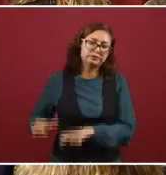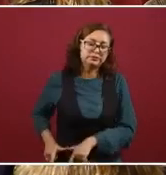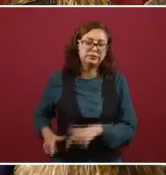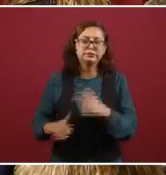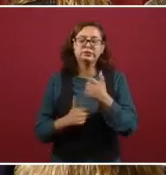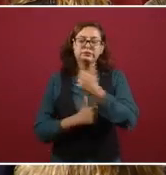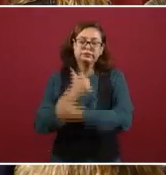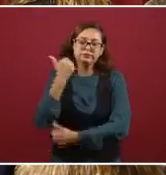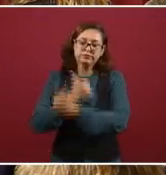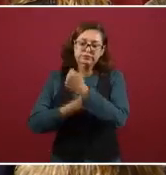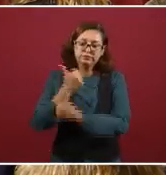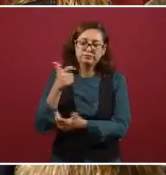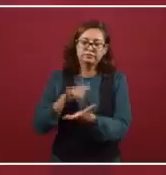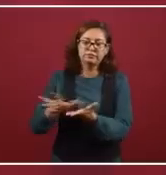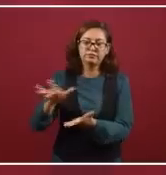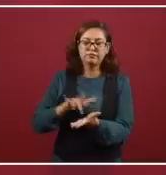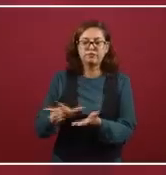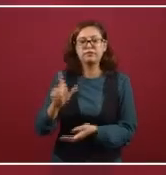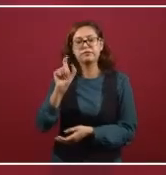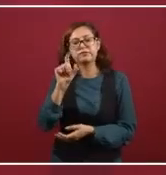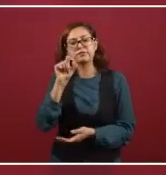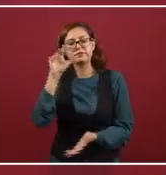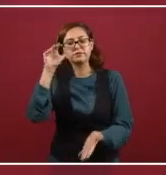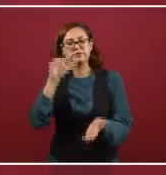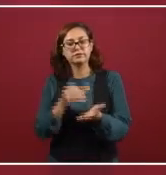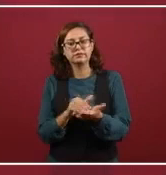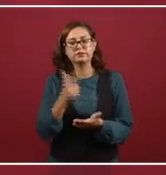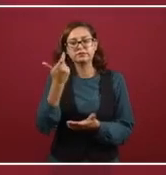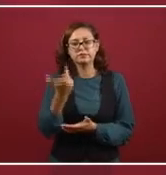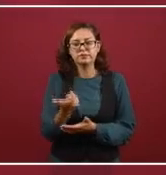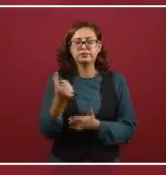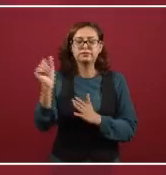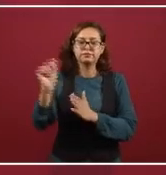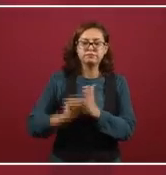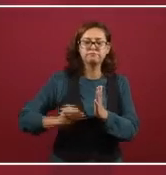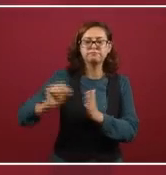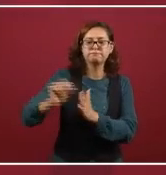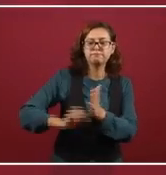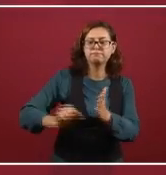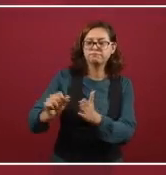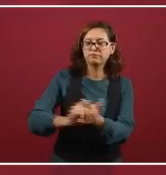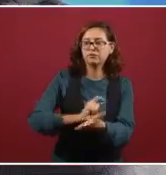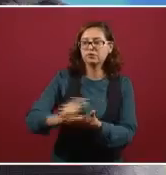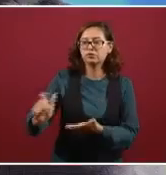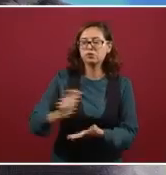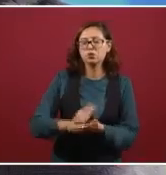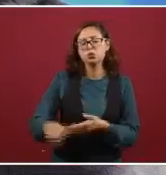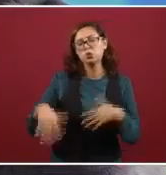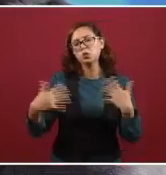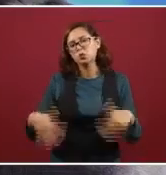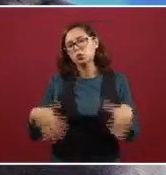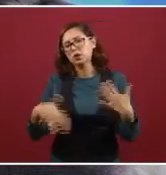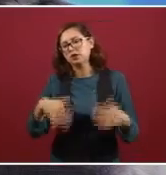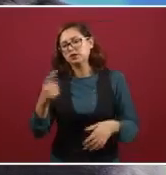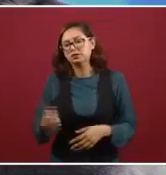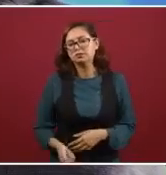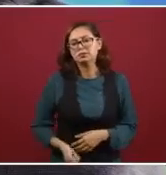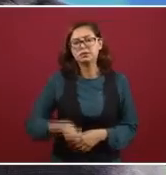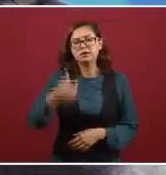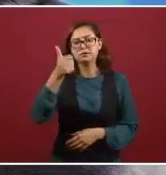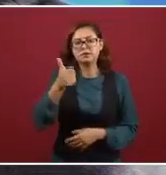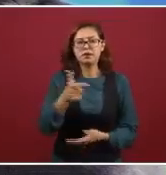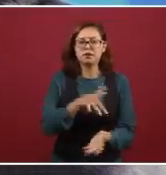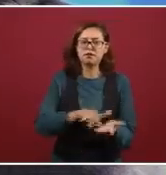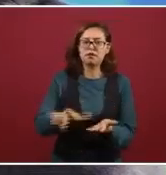atletas recibirán un estímulo de 20 mil pesos mensuales. Este es un apoyo sin precedentes para lo que sería